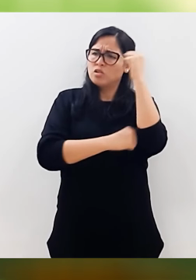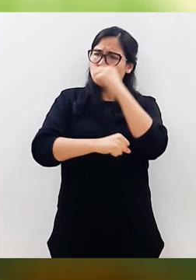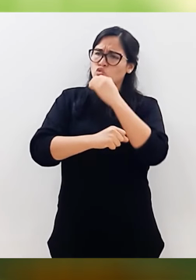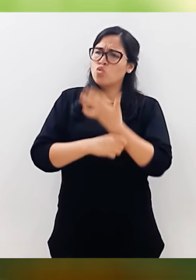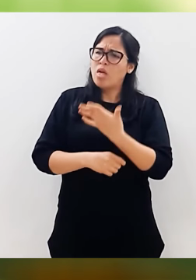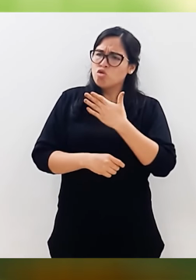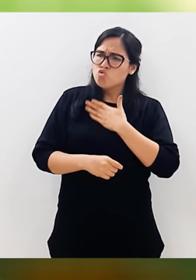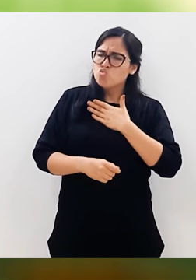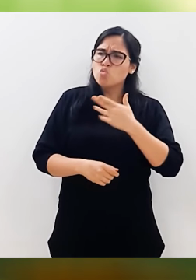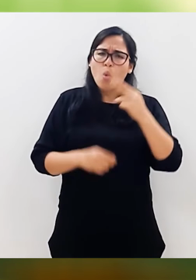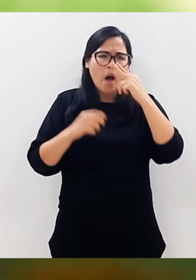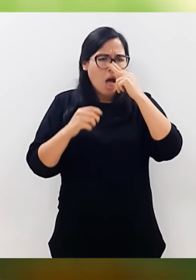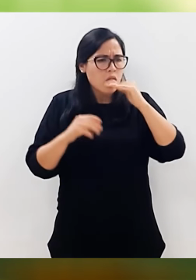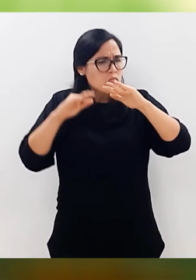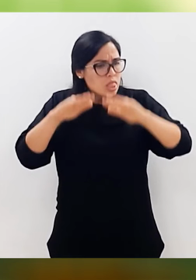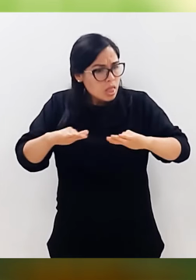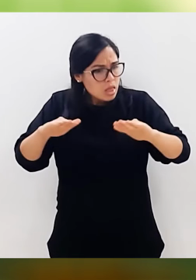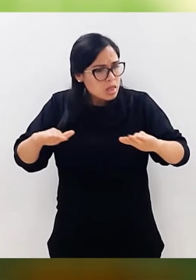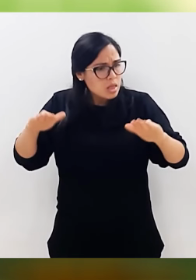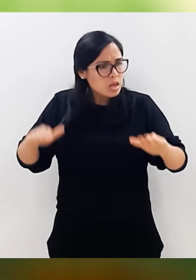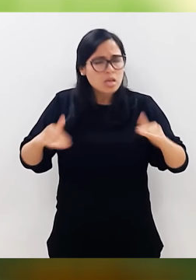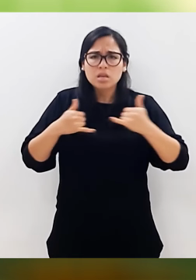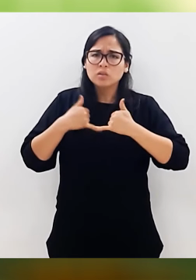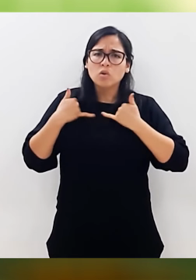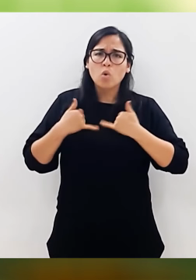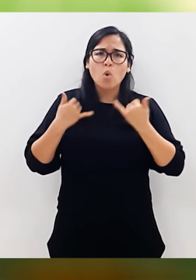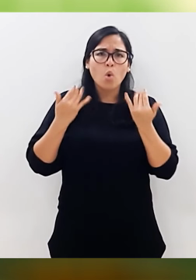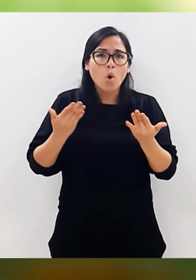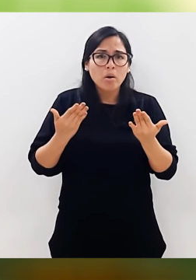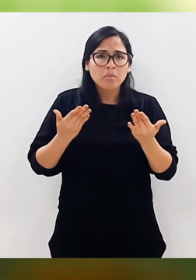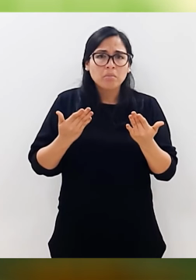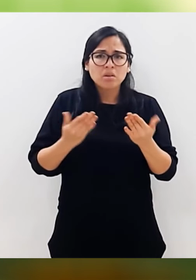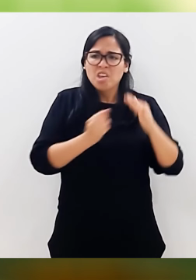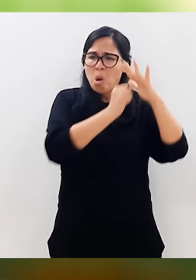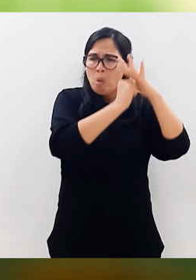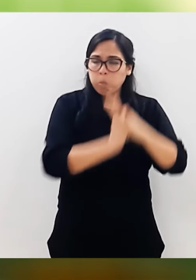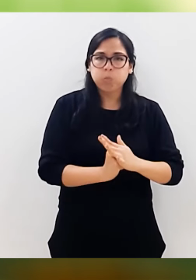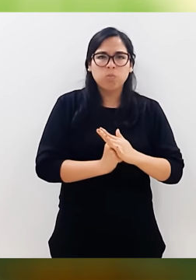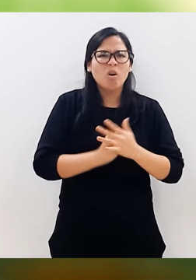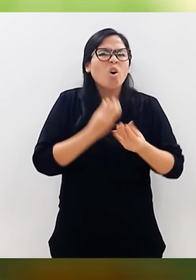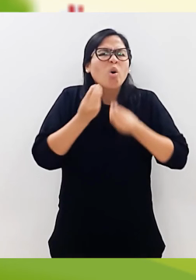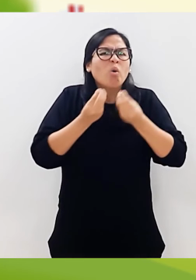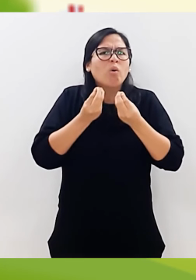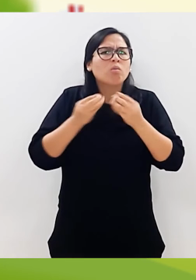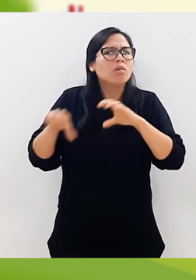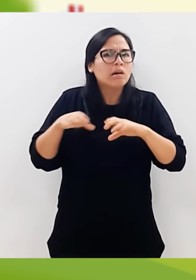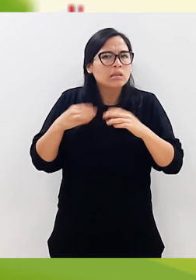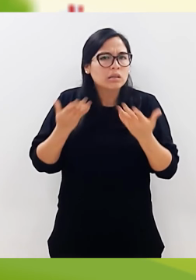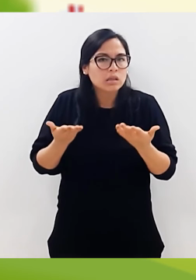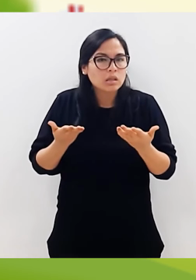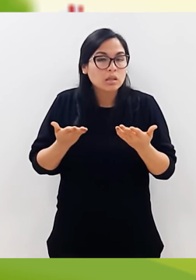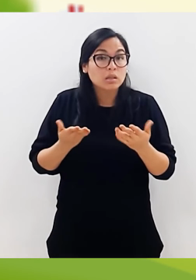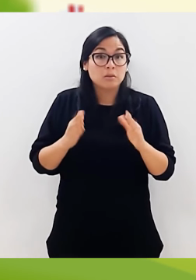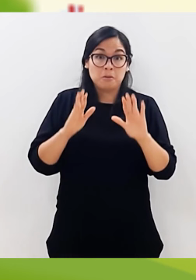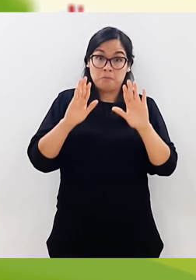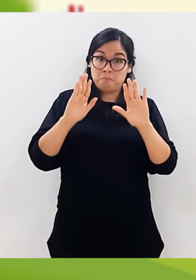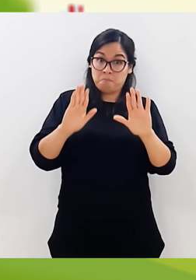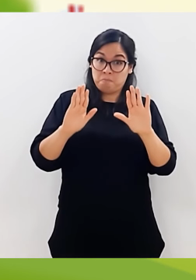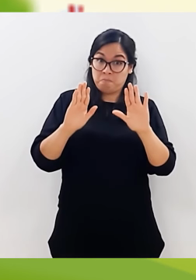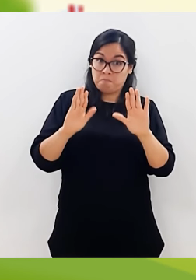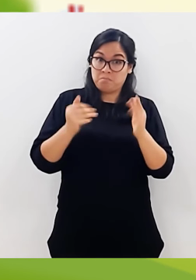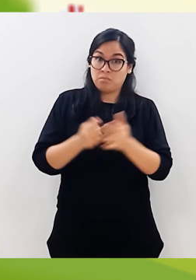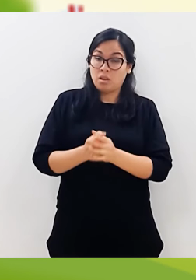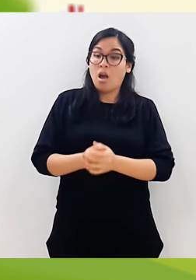nuestras niñas, niños y adolescentes no se vulneren? Pues haciendo que se